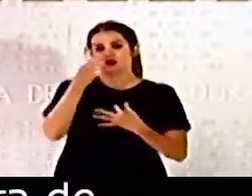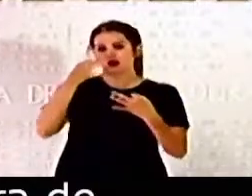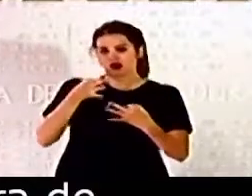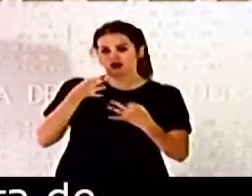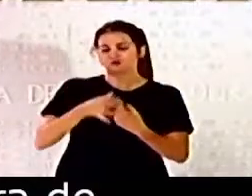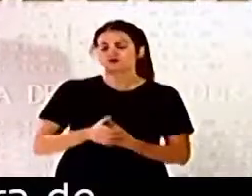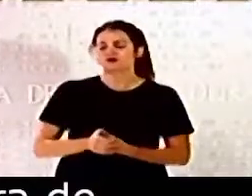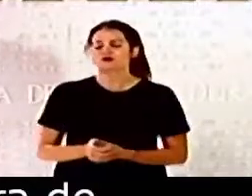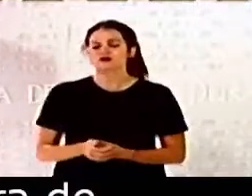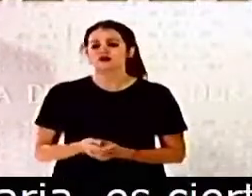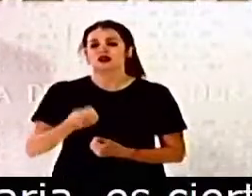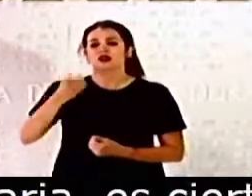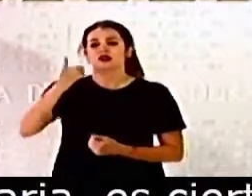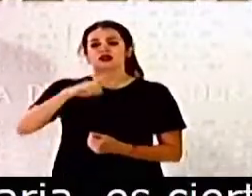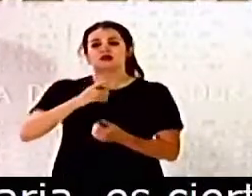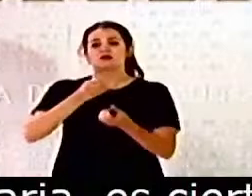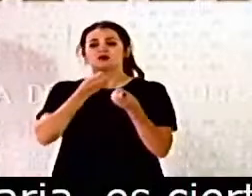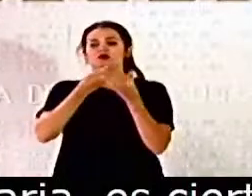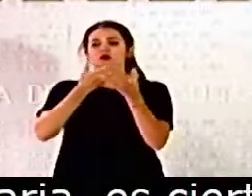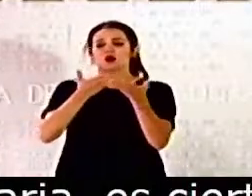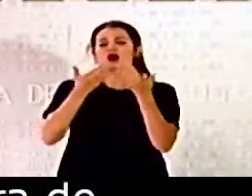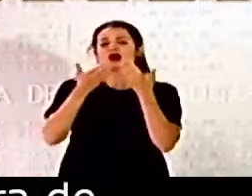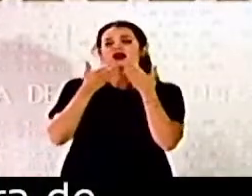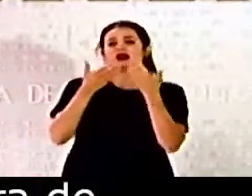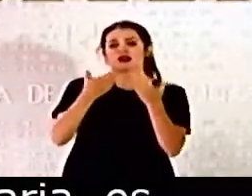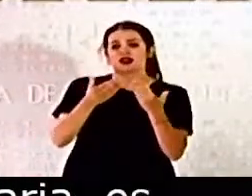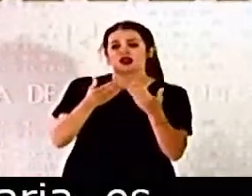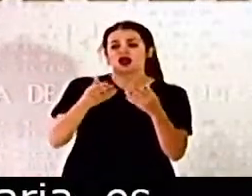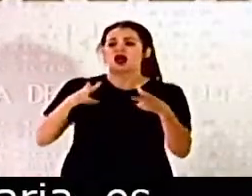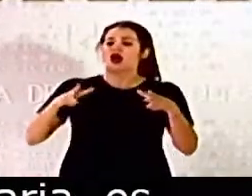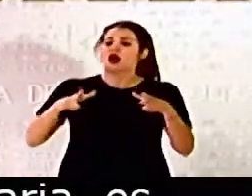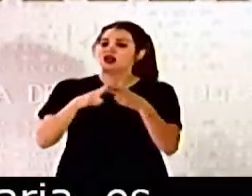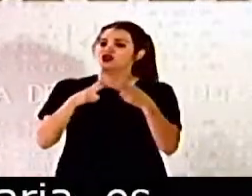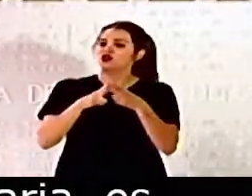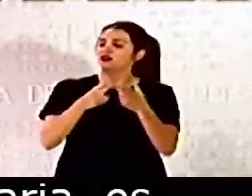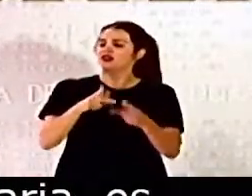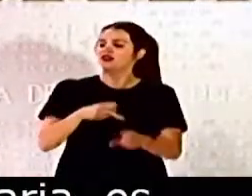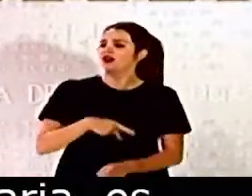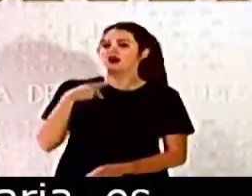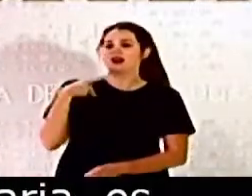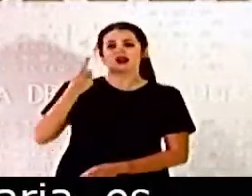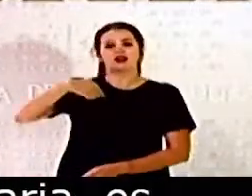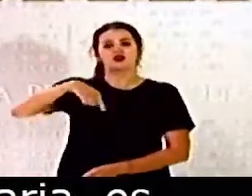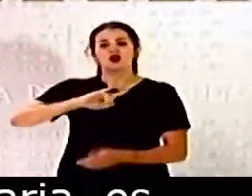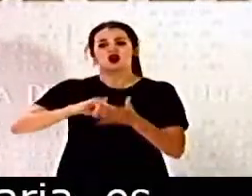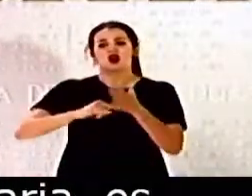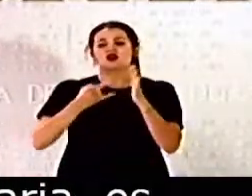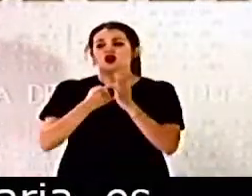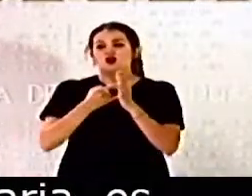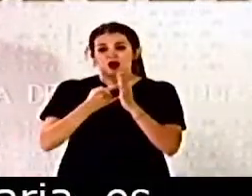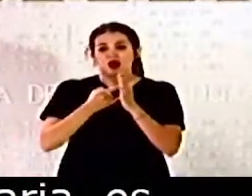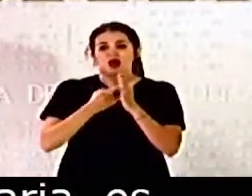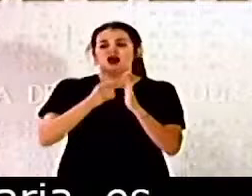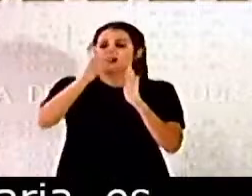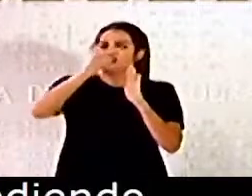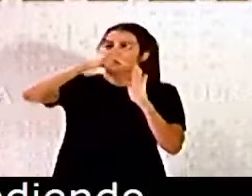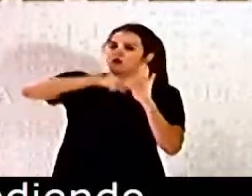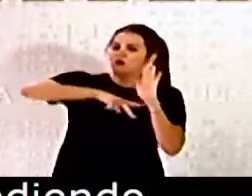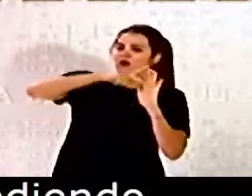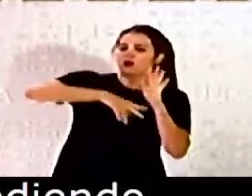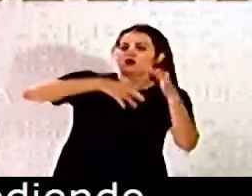Y trasladar un mensaje de agradecimiento a esa gran mayoría de la sociedad que sigue cumpliendo con las normas de